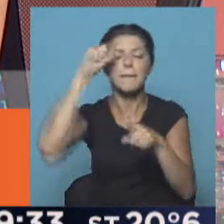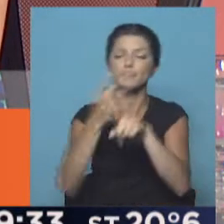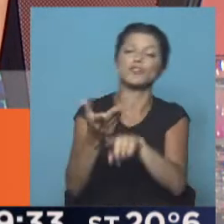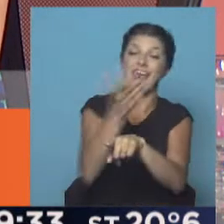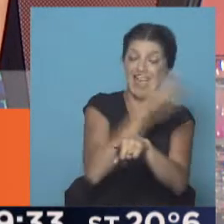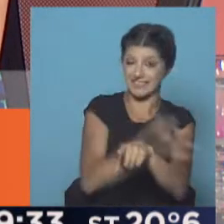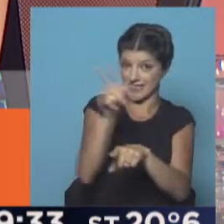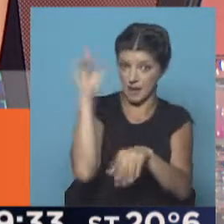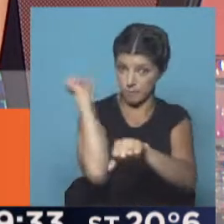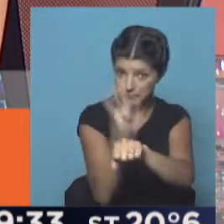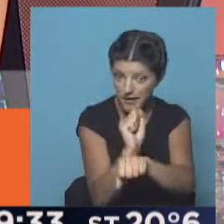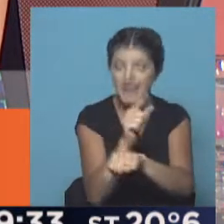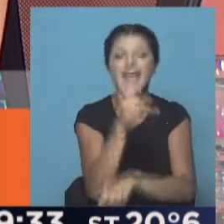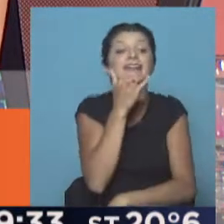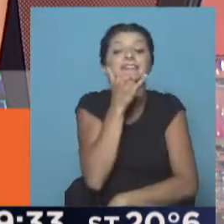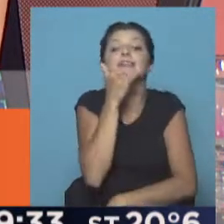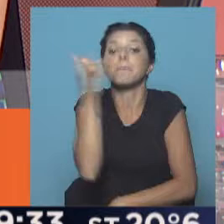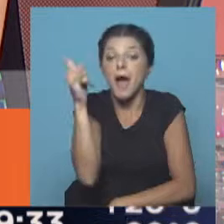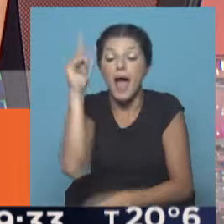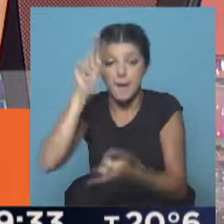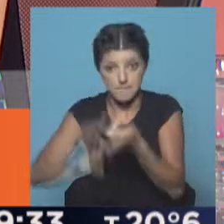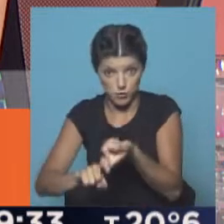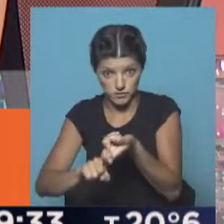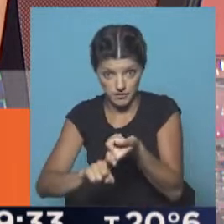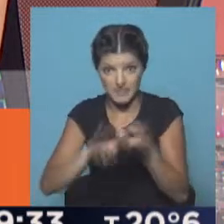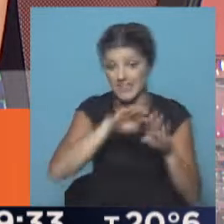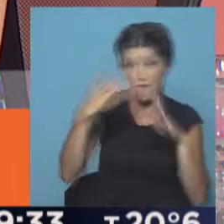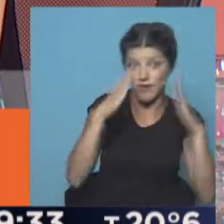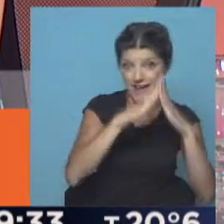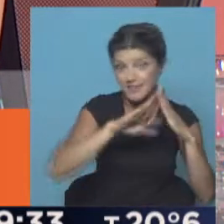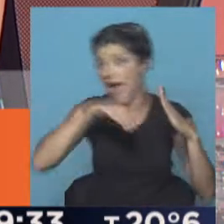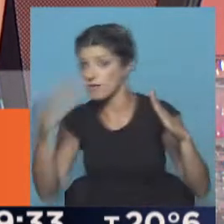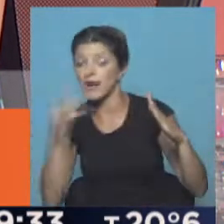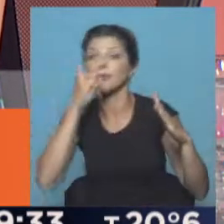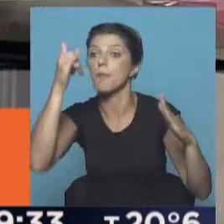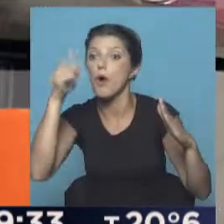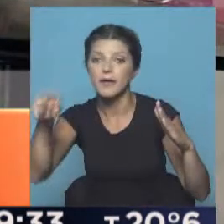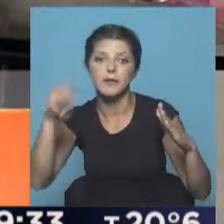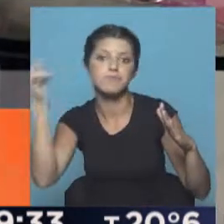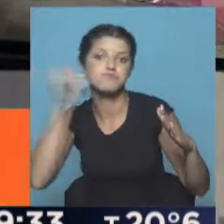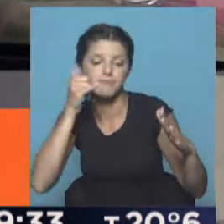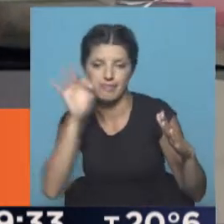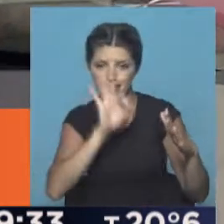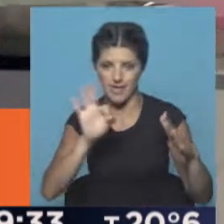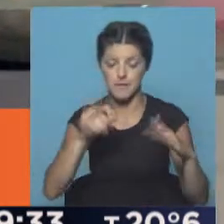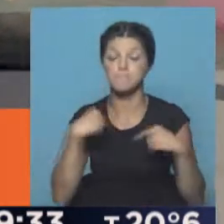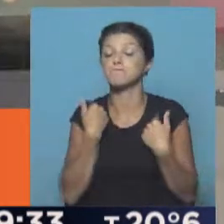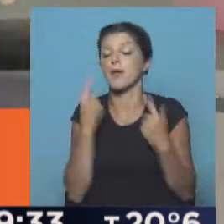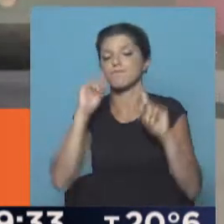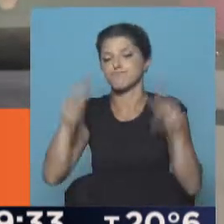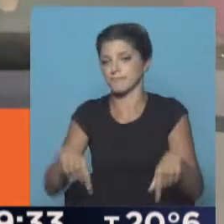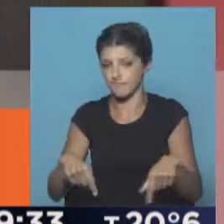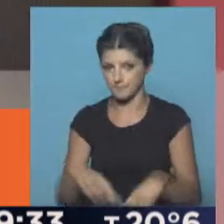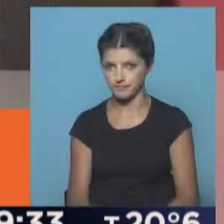lo detenga, hizo un llamado telefónico a su mujer desde afuera del convento que no fue respondido. Pero nadie pudo saber qué pasó. En la causa